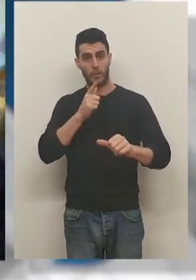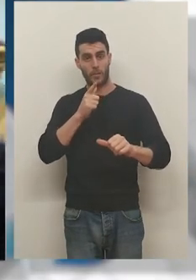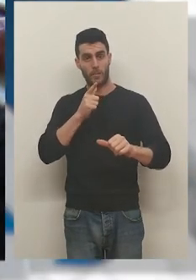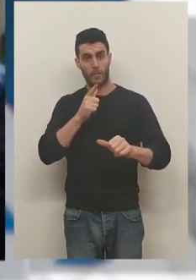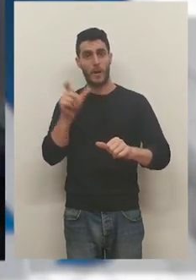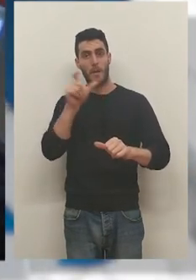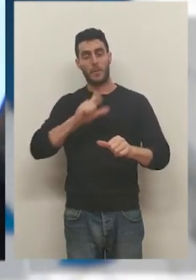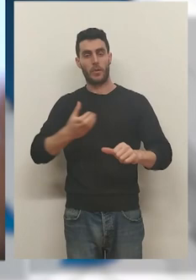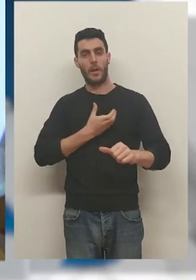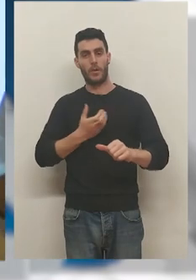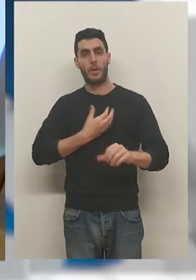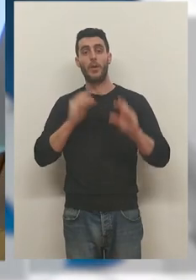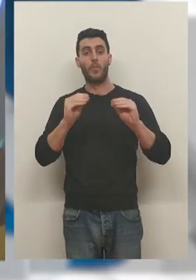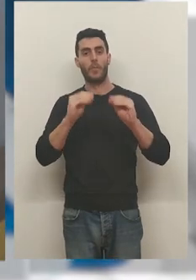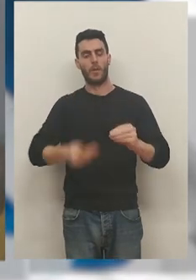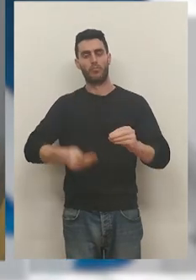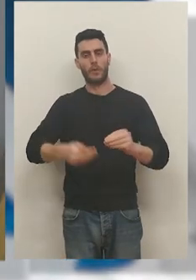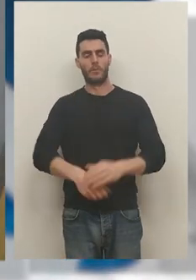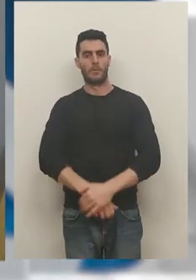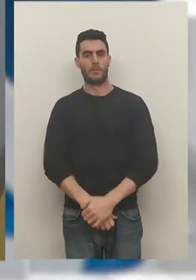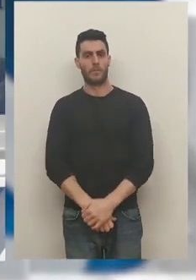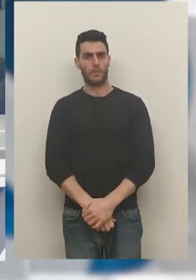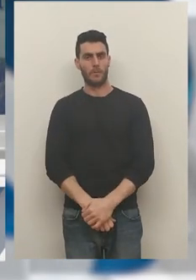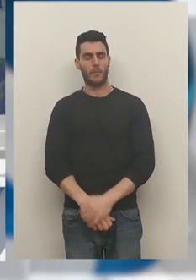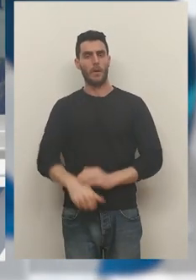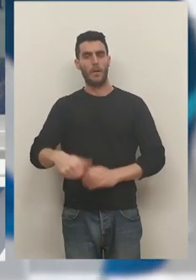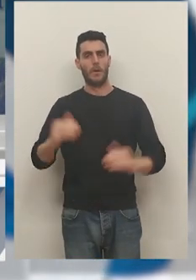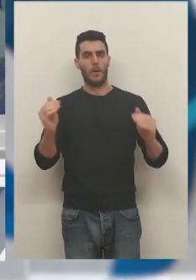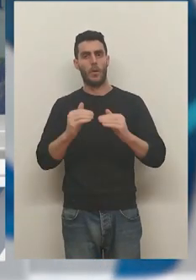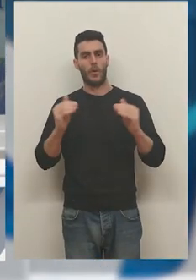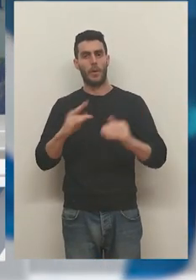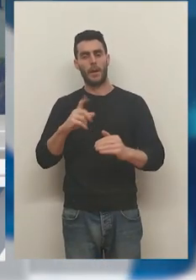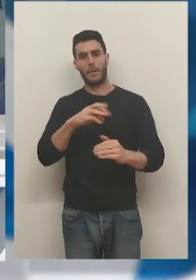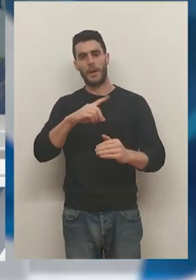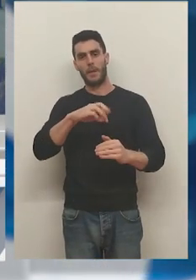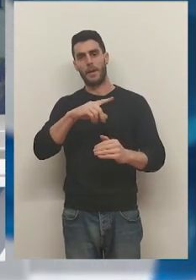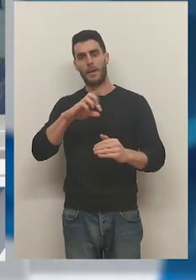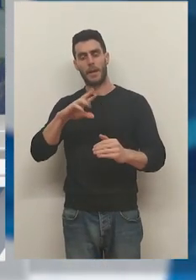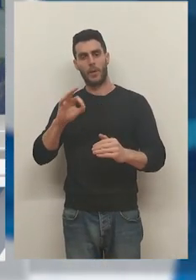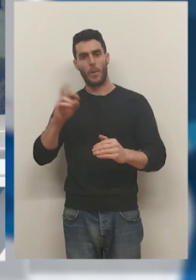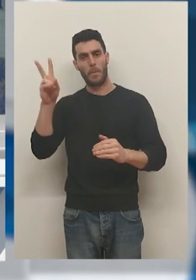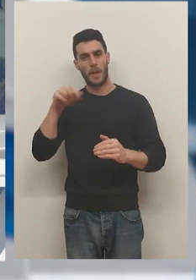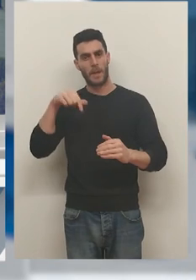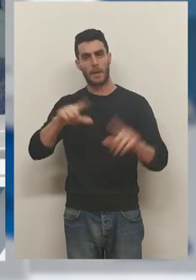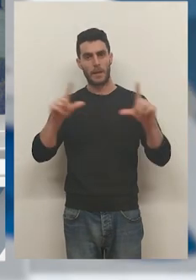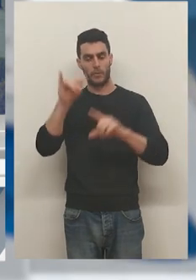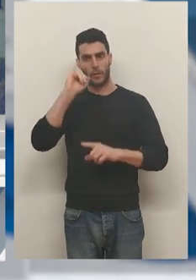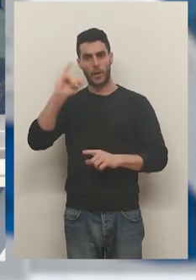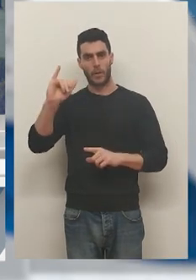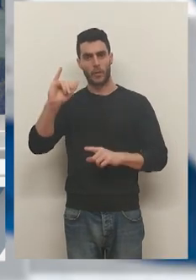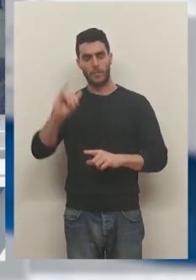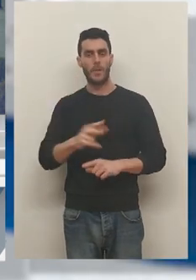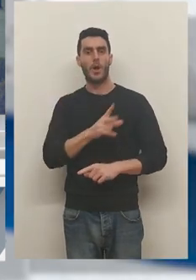Para ello se ha formado al personal del ayuntamiento y hoy jueves Jaime caballero se ha pasado por esta casa por los estudios